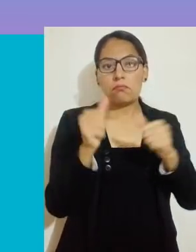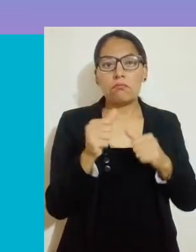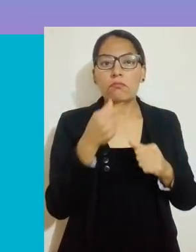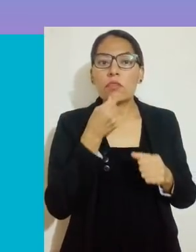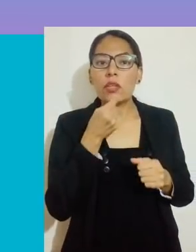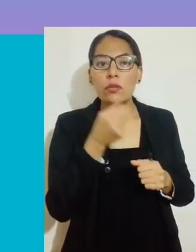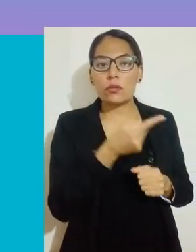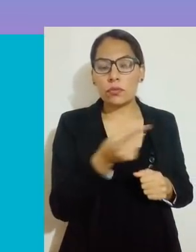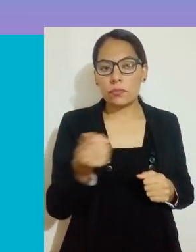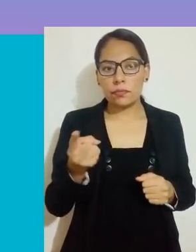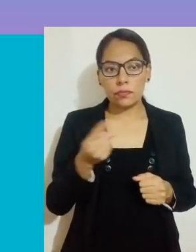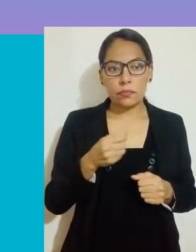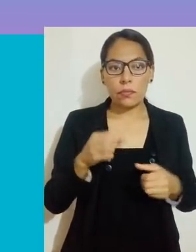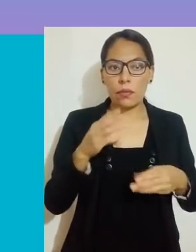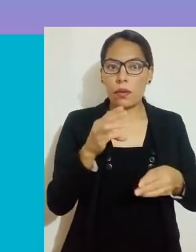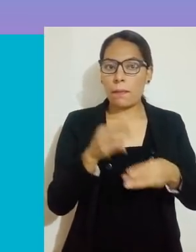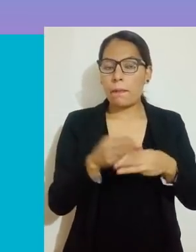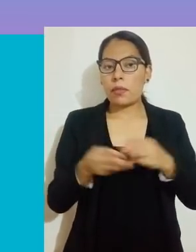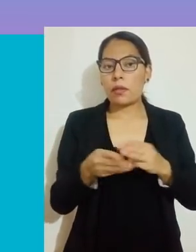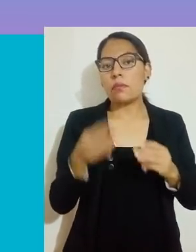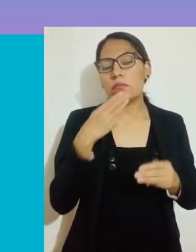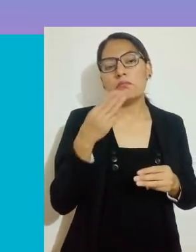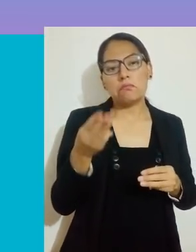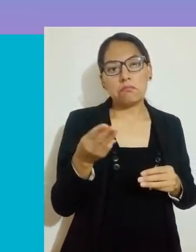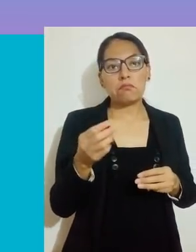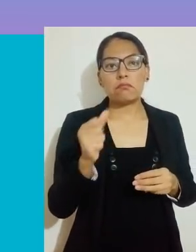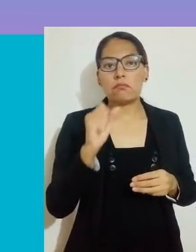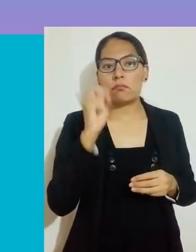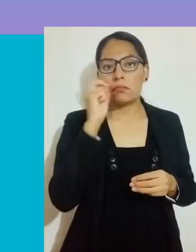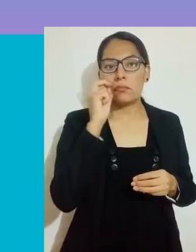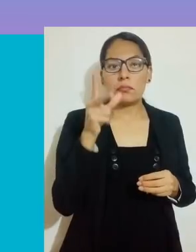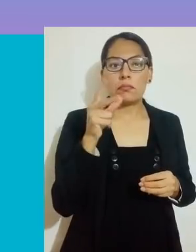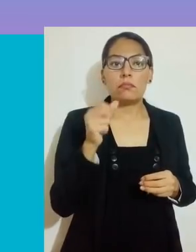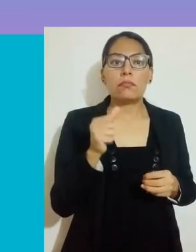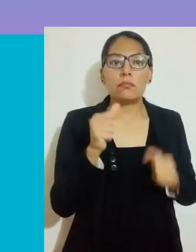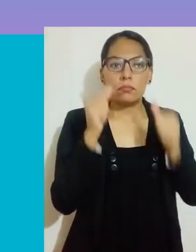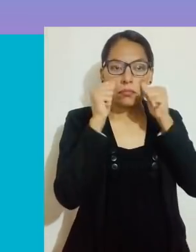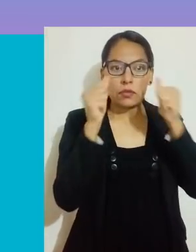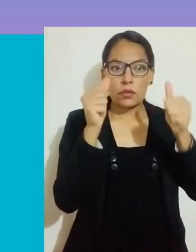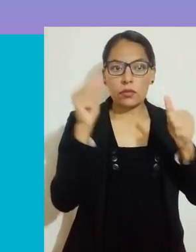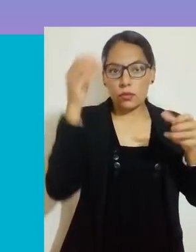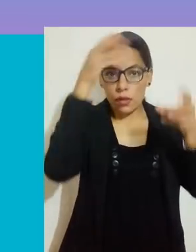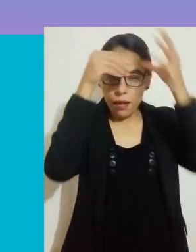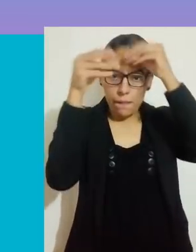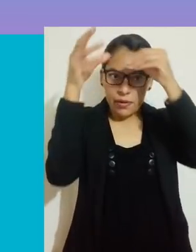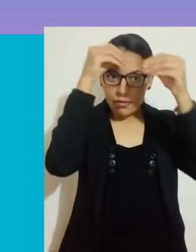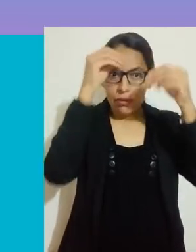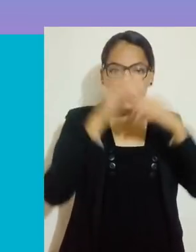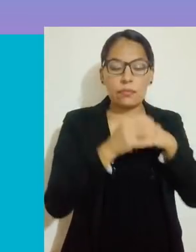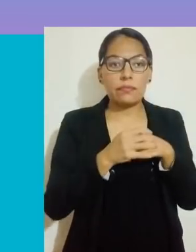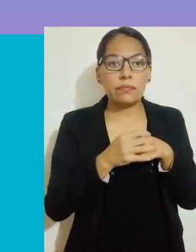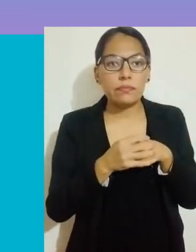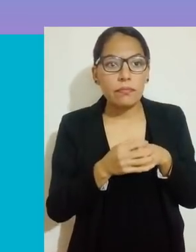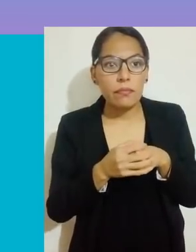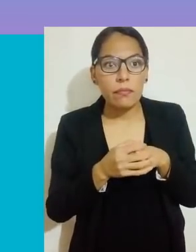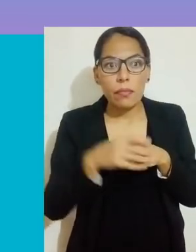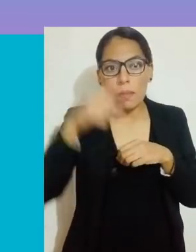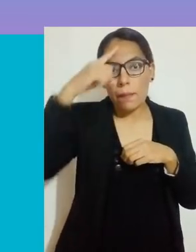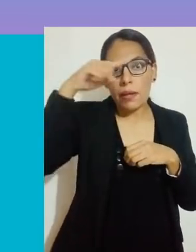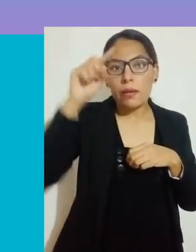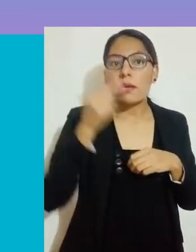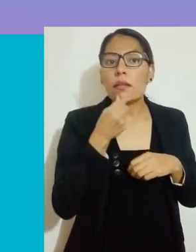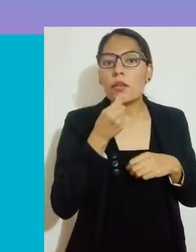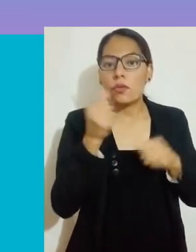maestro y compañeros para que se familiaricen con el uso del braille y así crear